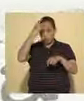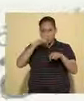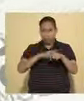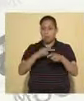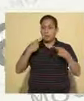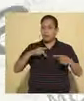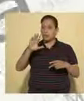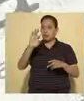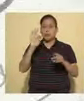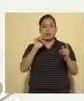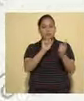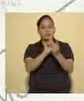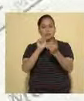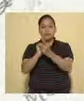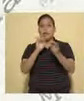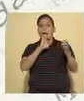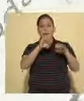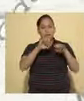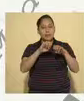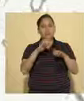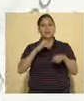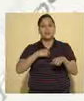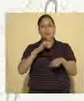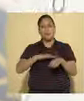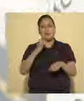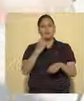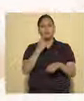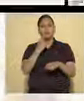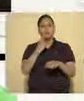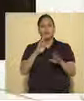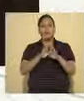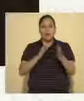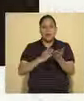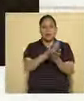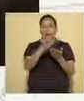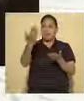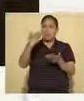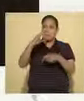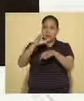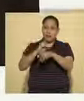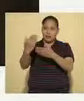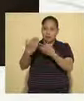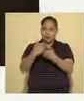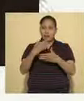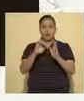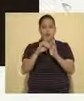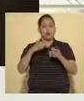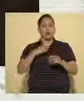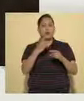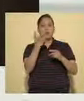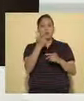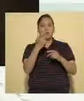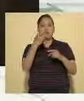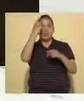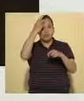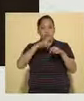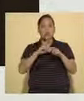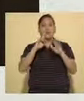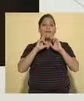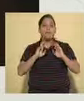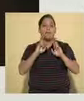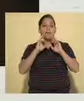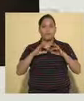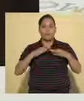y tengo que estar en contacto con toda la empresa, me conviene más comunicar acceso, ¿no? Claro. Si yo soy un director de finanzas, me conviene más